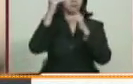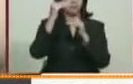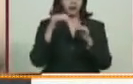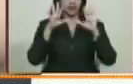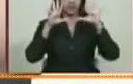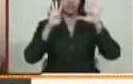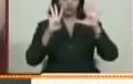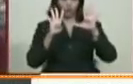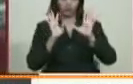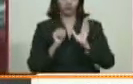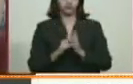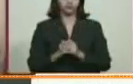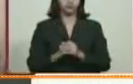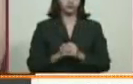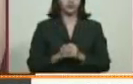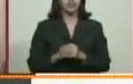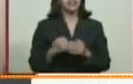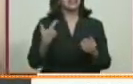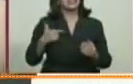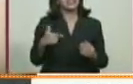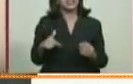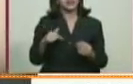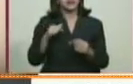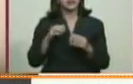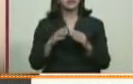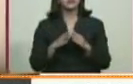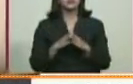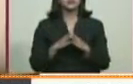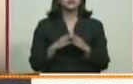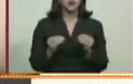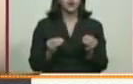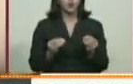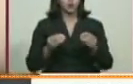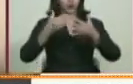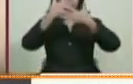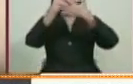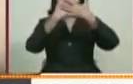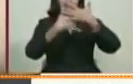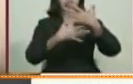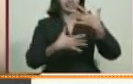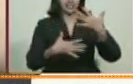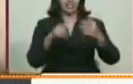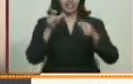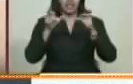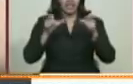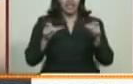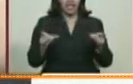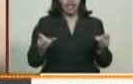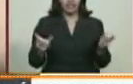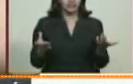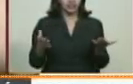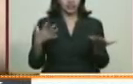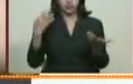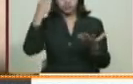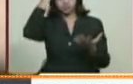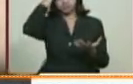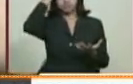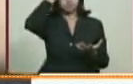¿ok? Pero que tiene que ver en toda una red efectivamente de gente enajenada que...